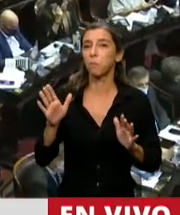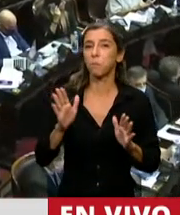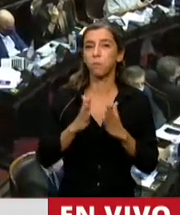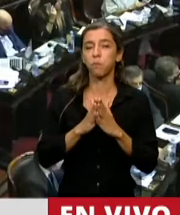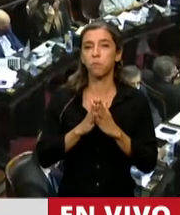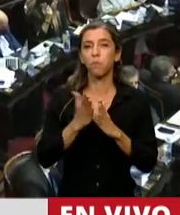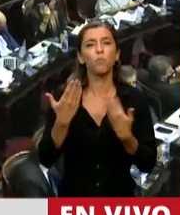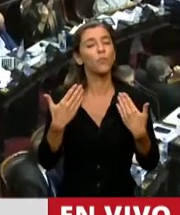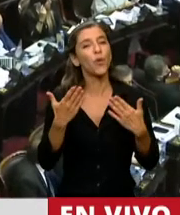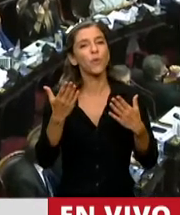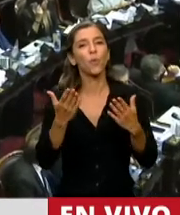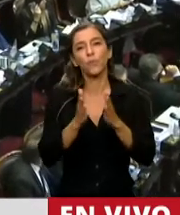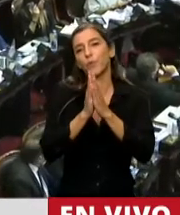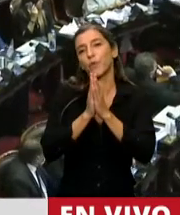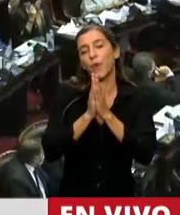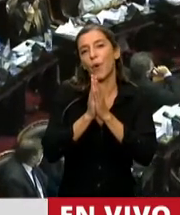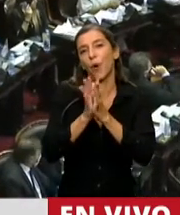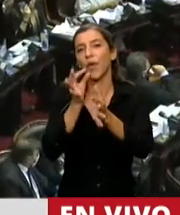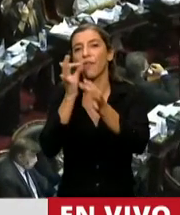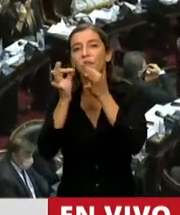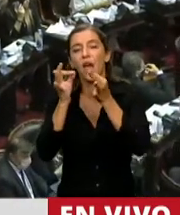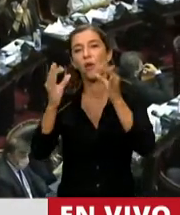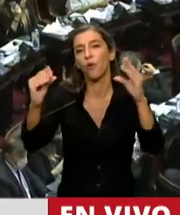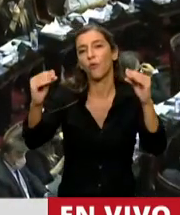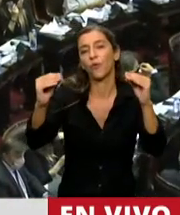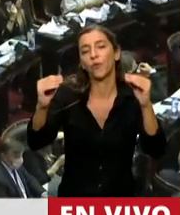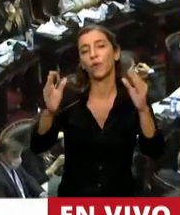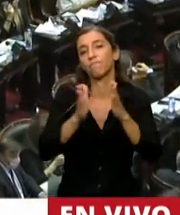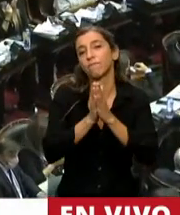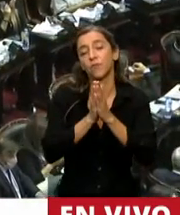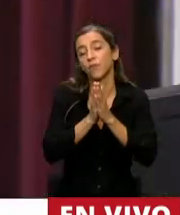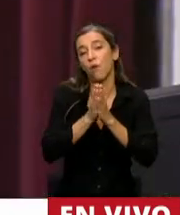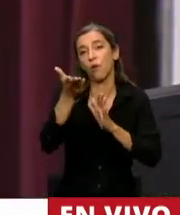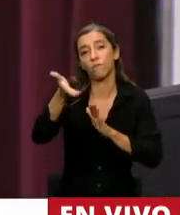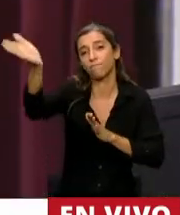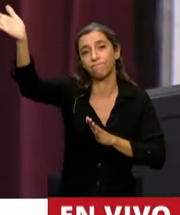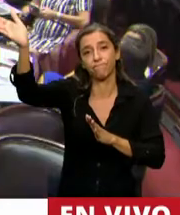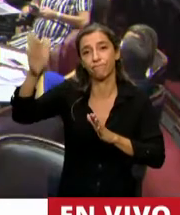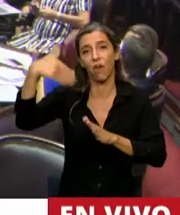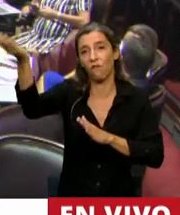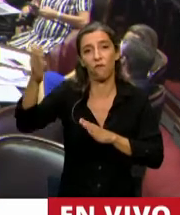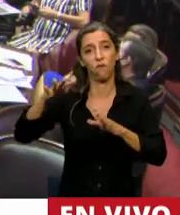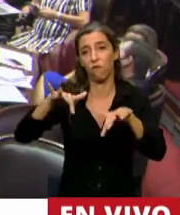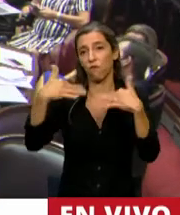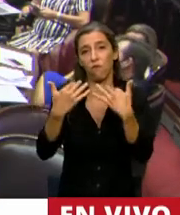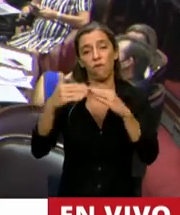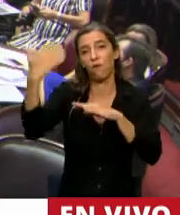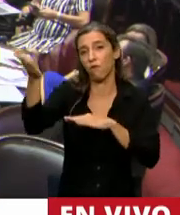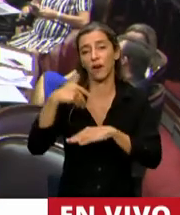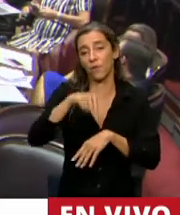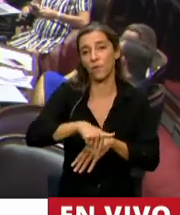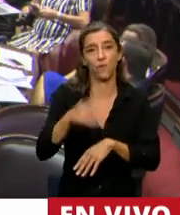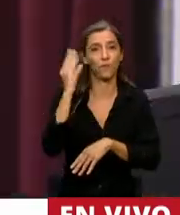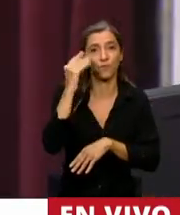si tenemos diálogos individuales para hacer, invito a que se hagan fuera del recinto, así seguimos escuchando al